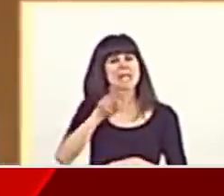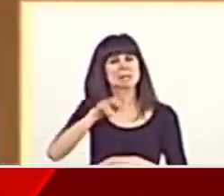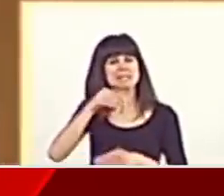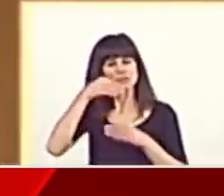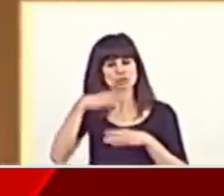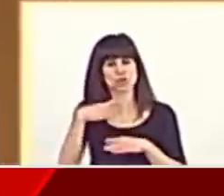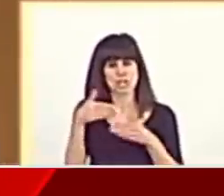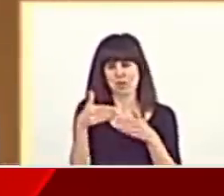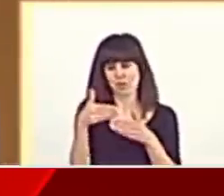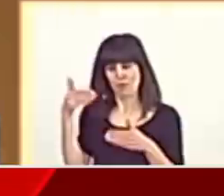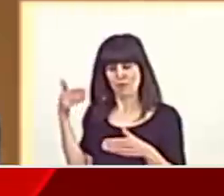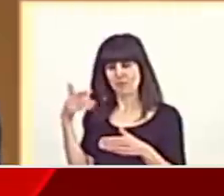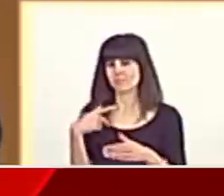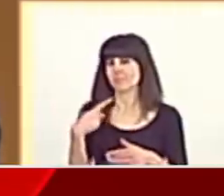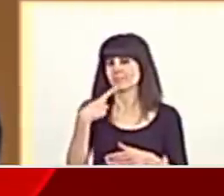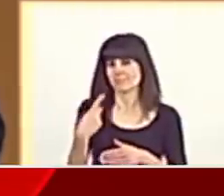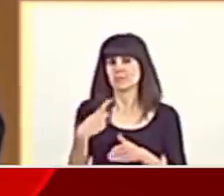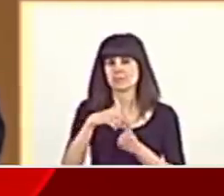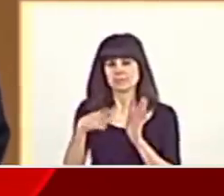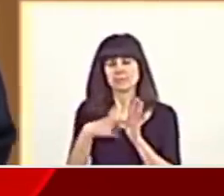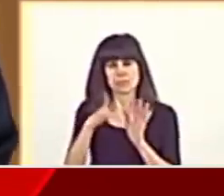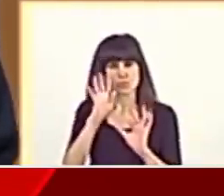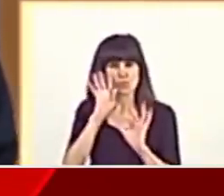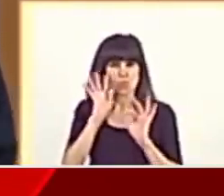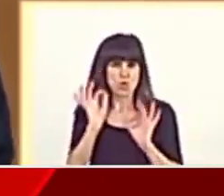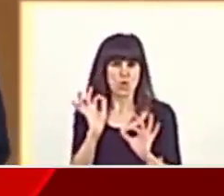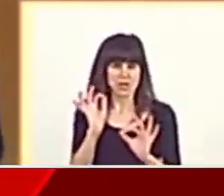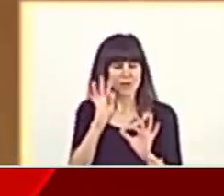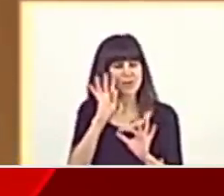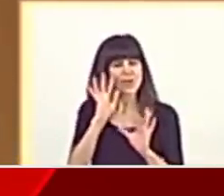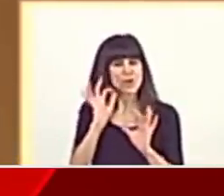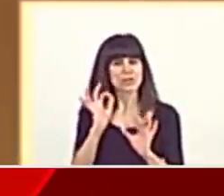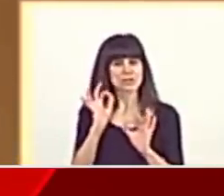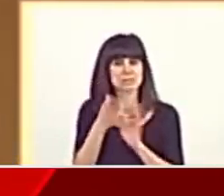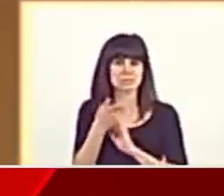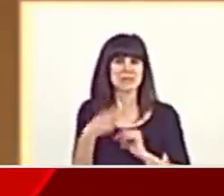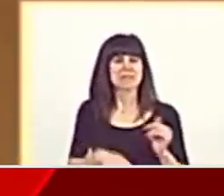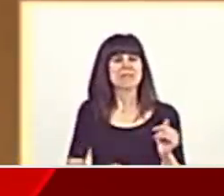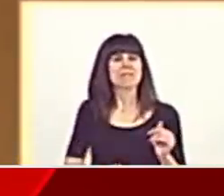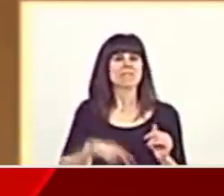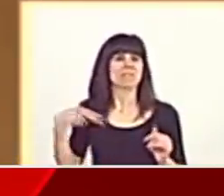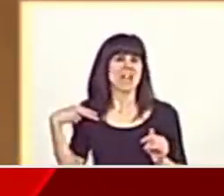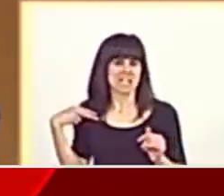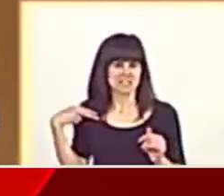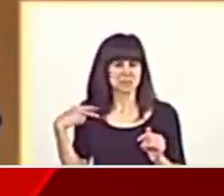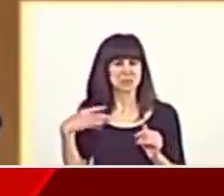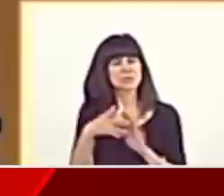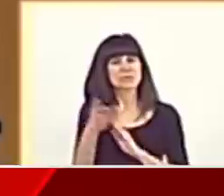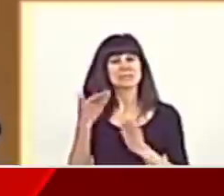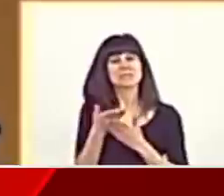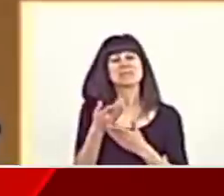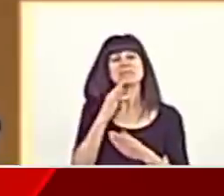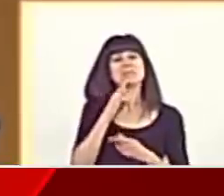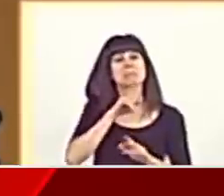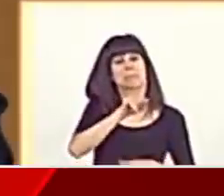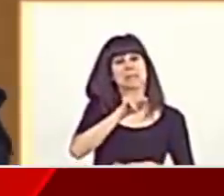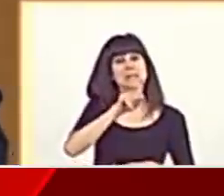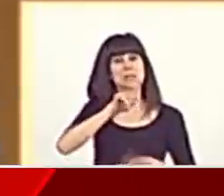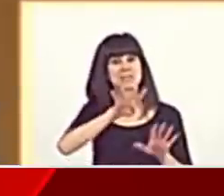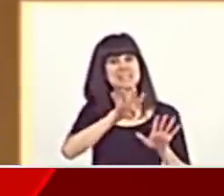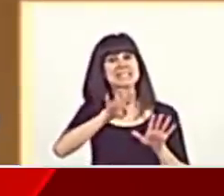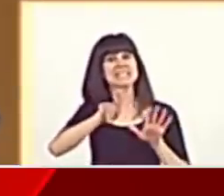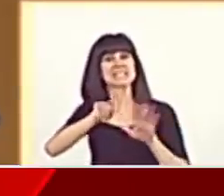personaje? Frases como aquella de la azotaría hasta que sangrara, pues hombre, muy normal no es el personaje, ¿verdad? Aquello de yo soy un